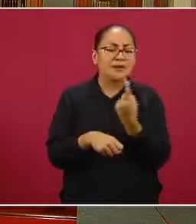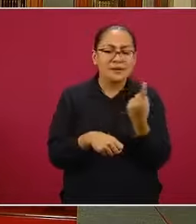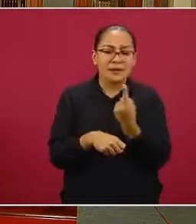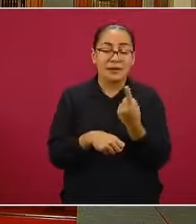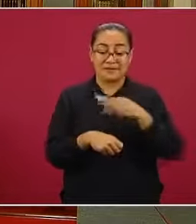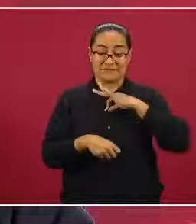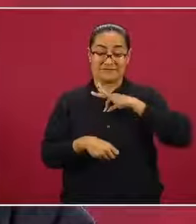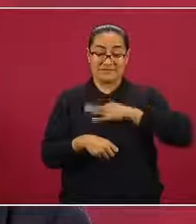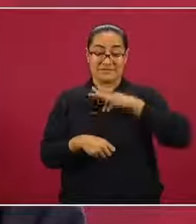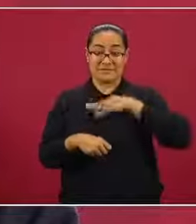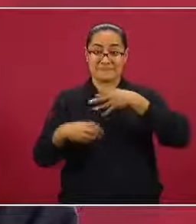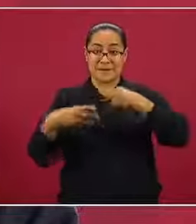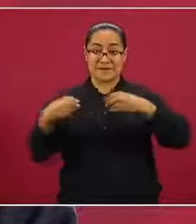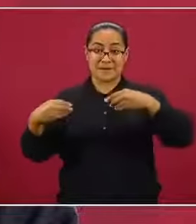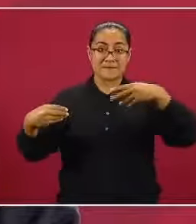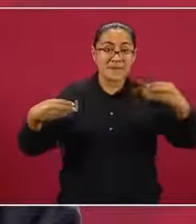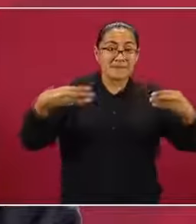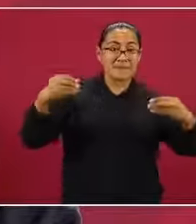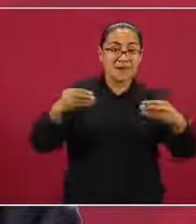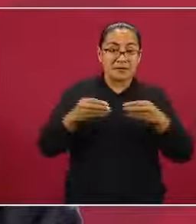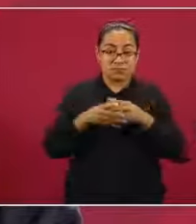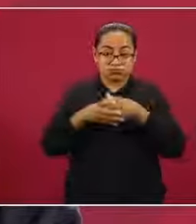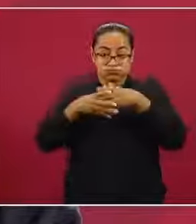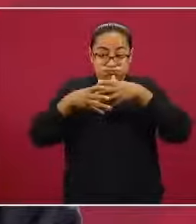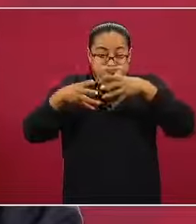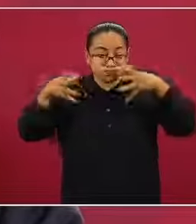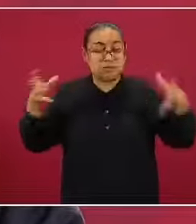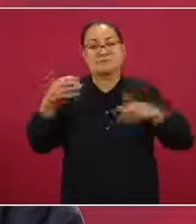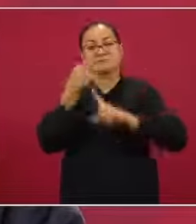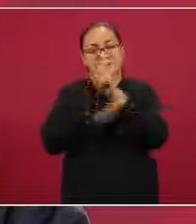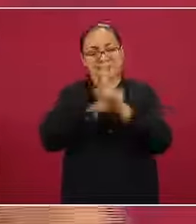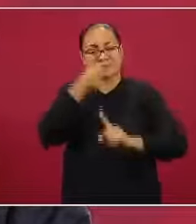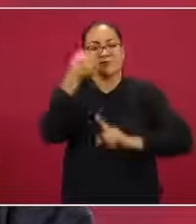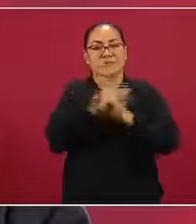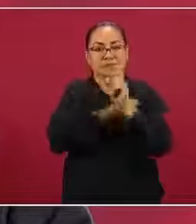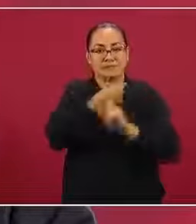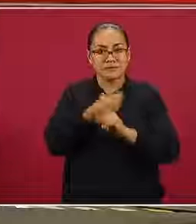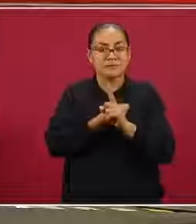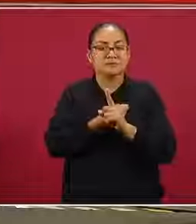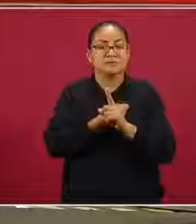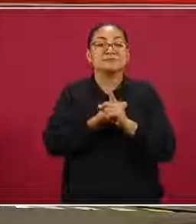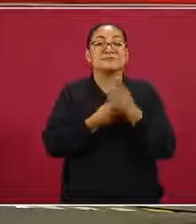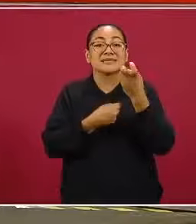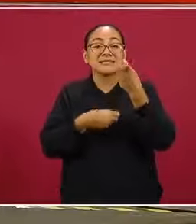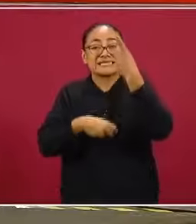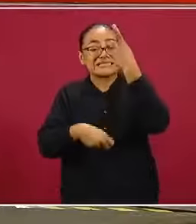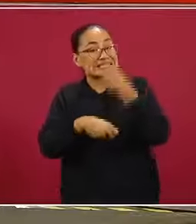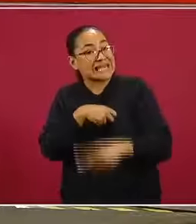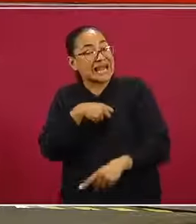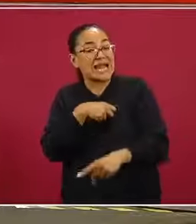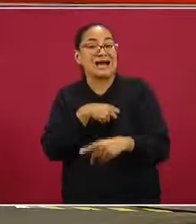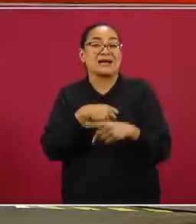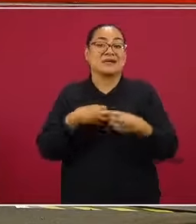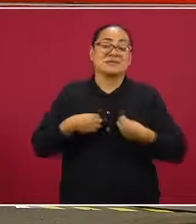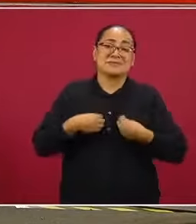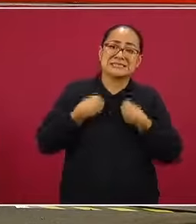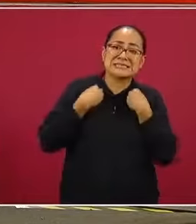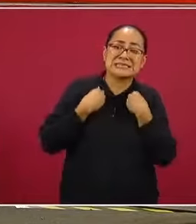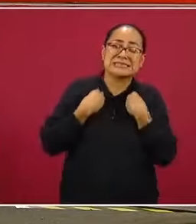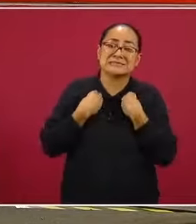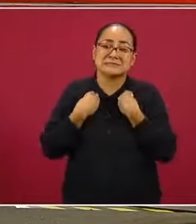es tan enorme, tan importante en que ha afectado la vida pública, incluyendo la vida de